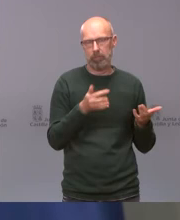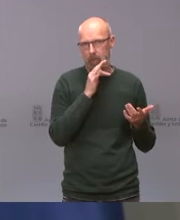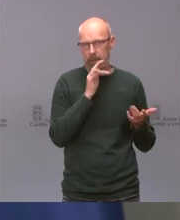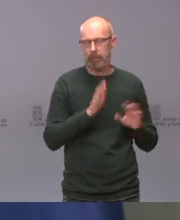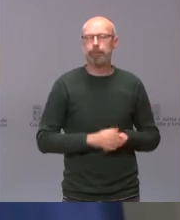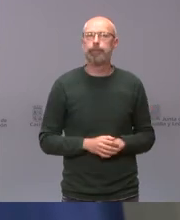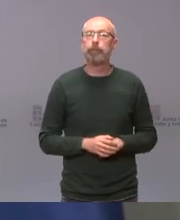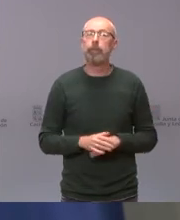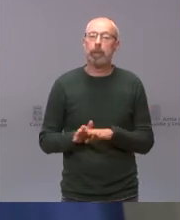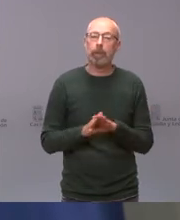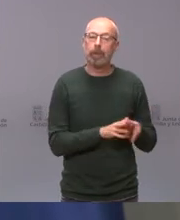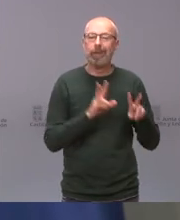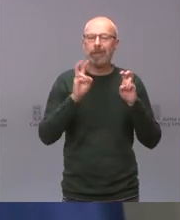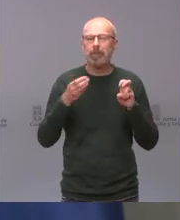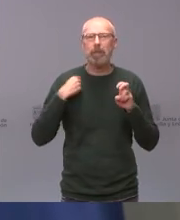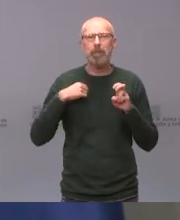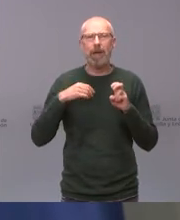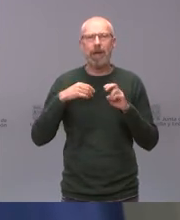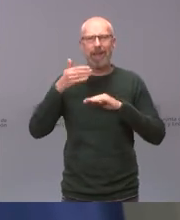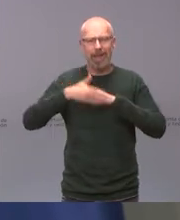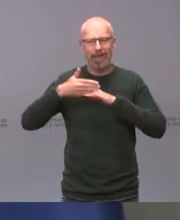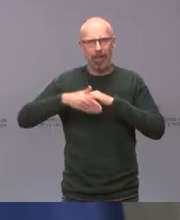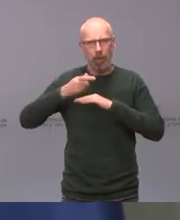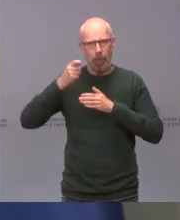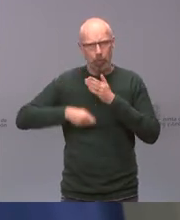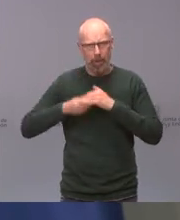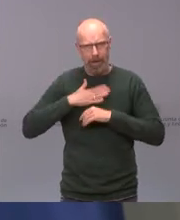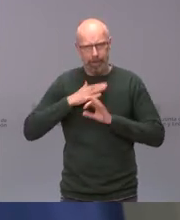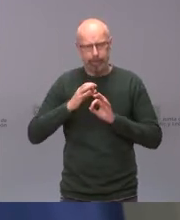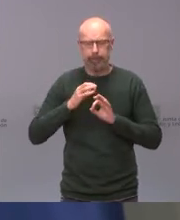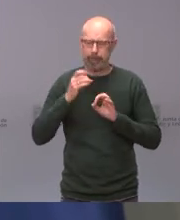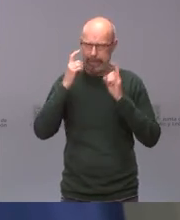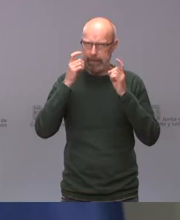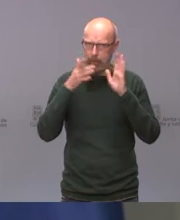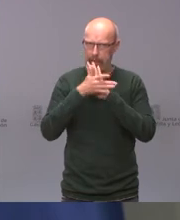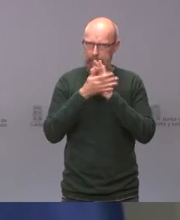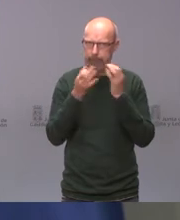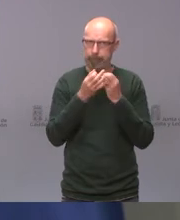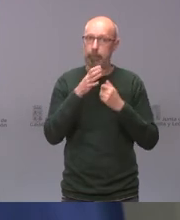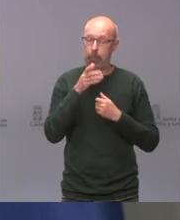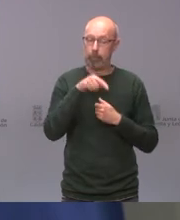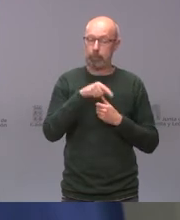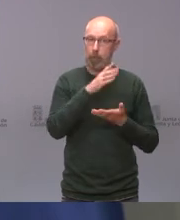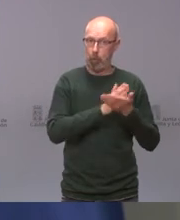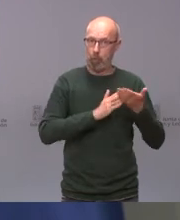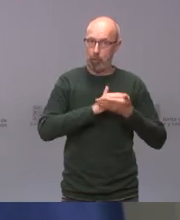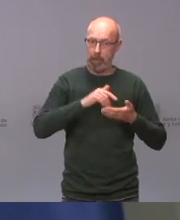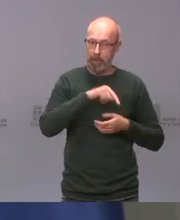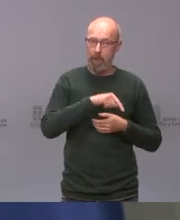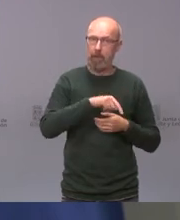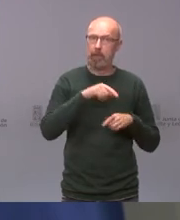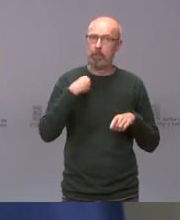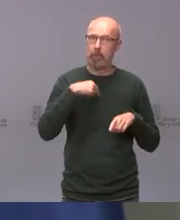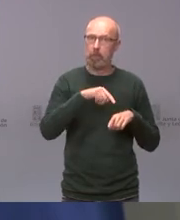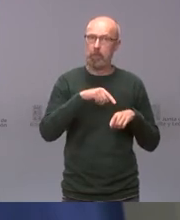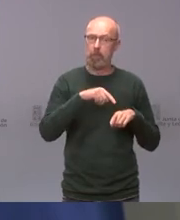Sobre la leyenda negra, voy a intentar explicarlo, porque es que en esta comunidad no se ha retocado el